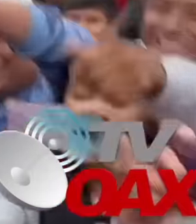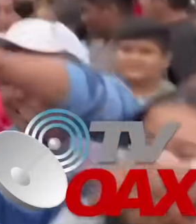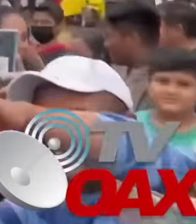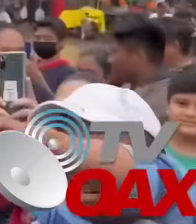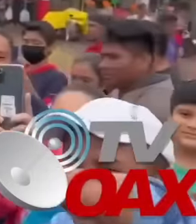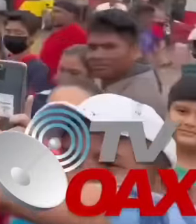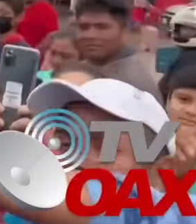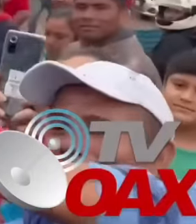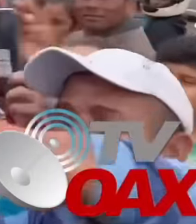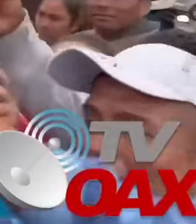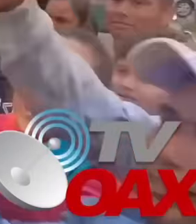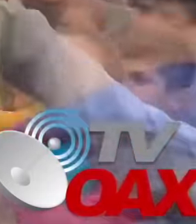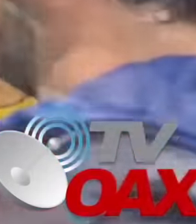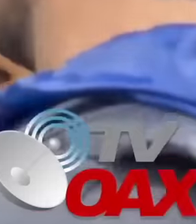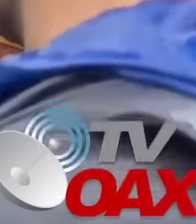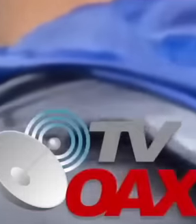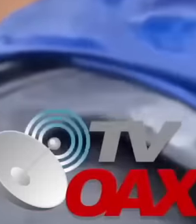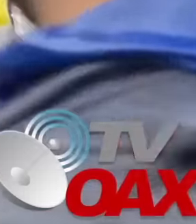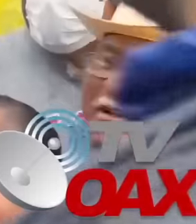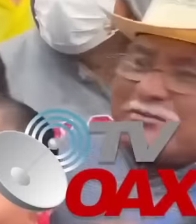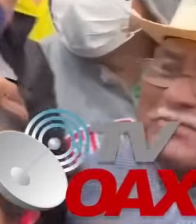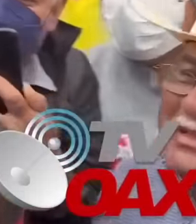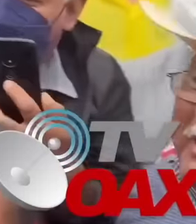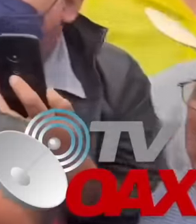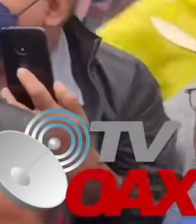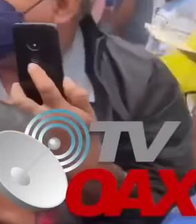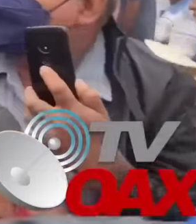gente, chamaramos contigo.